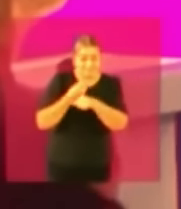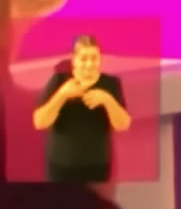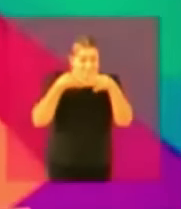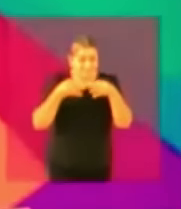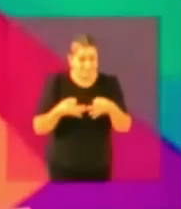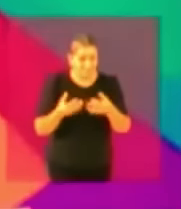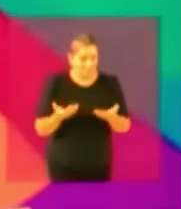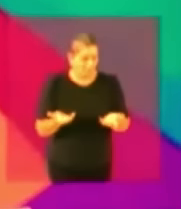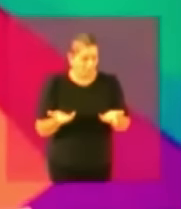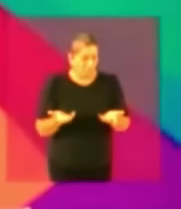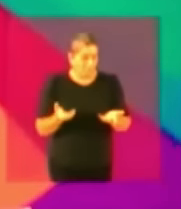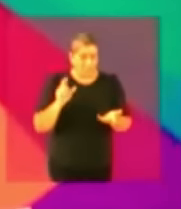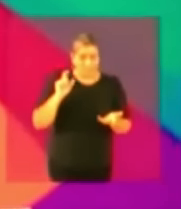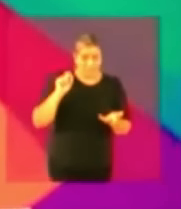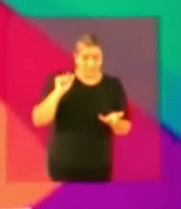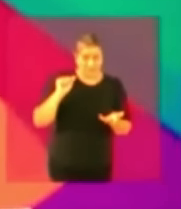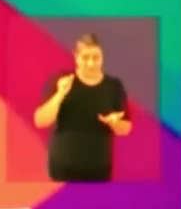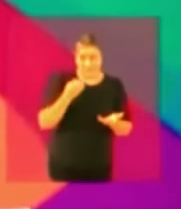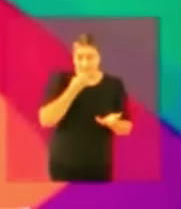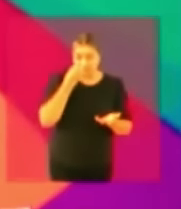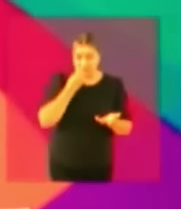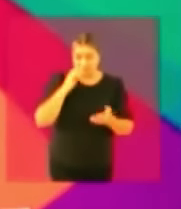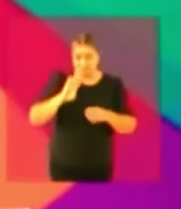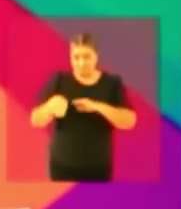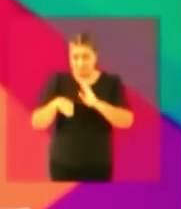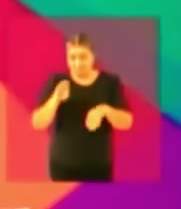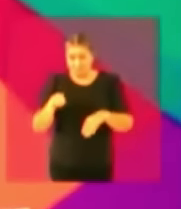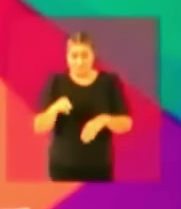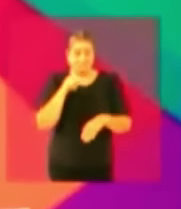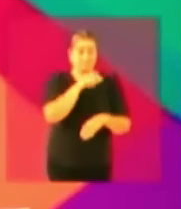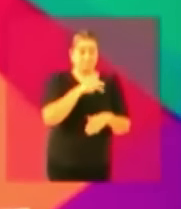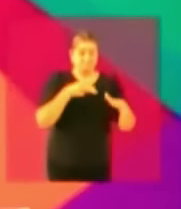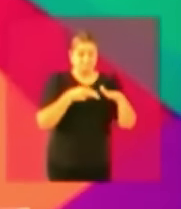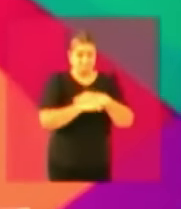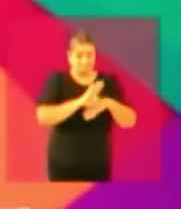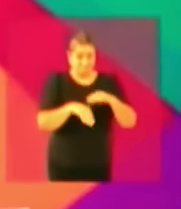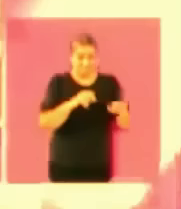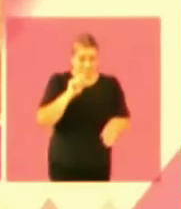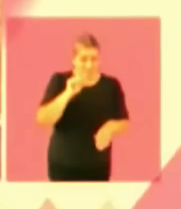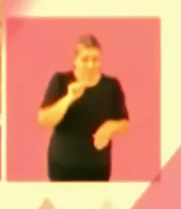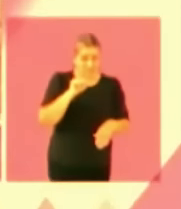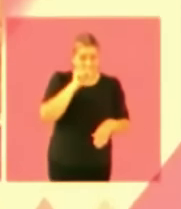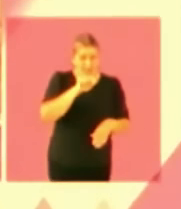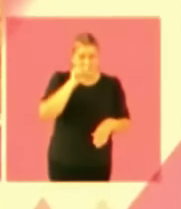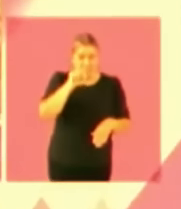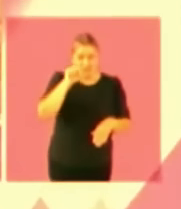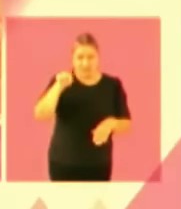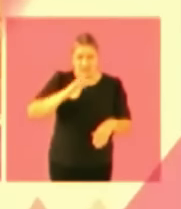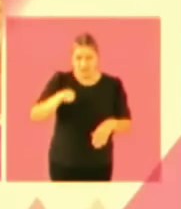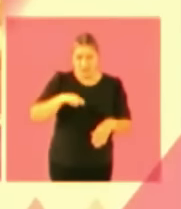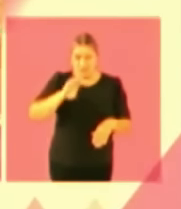también, cada pregunta que o cada intervención que tenía volteaba a ver, pero no volteaba a ver tanto a Maynes, volteaba a ver a Claudia, porque el debate fue entre